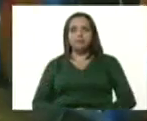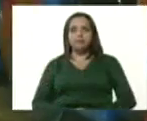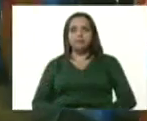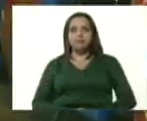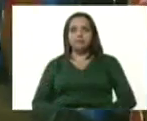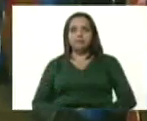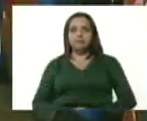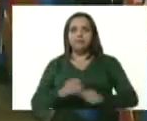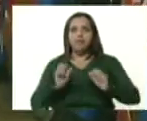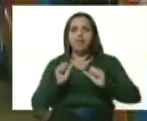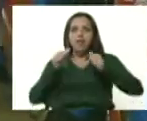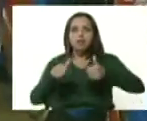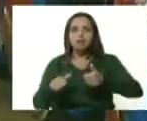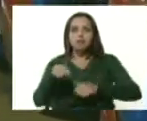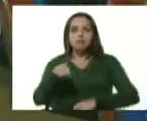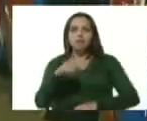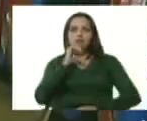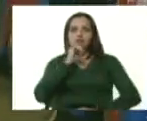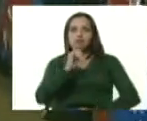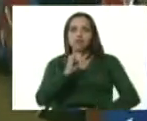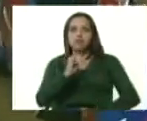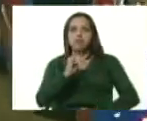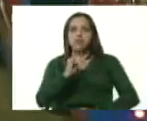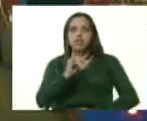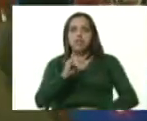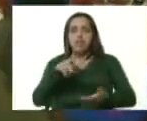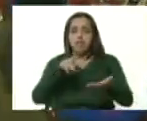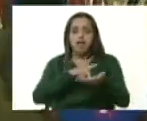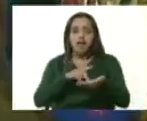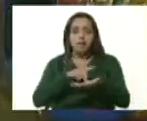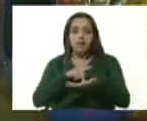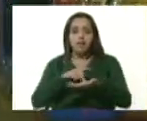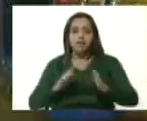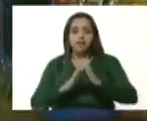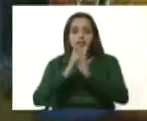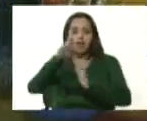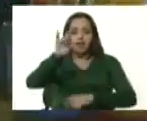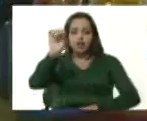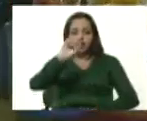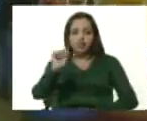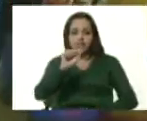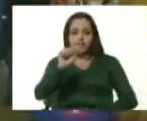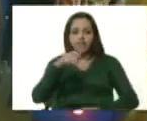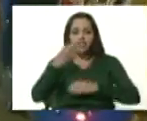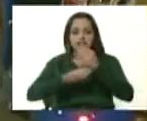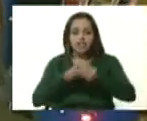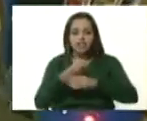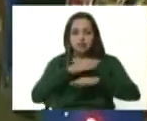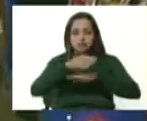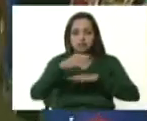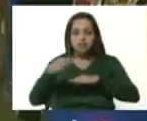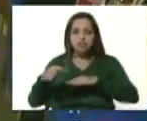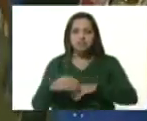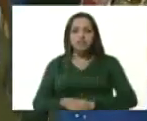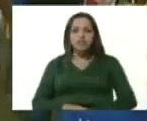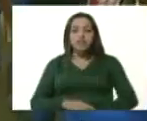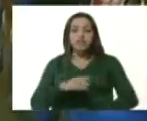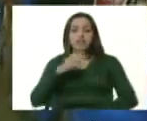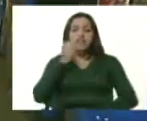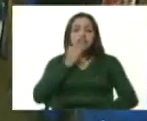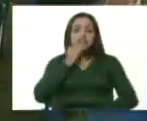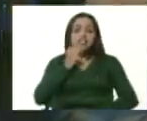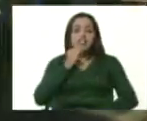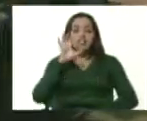Iniciamos esta transmisión desde la parroquia urbana Santa Rosa, ubicada en el municipio Valencia del estado